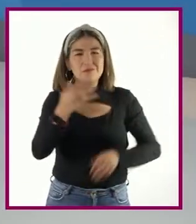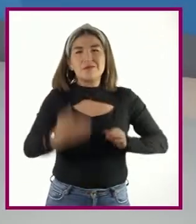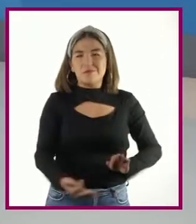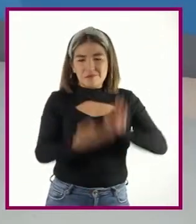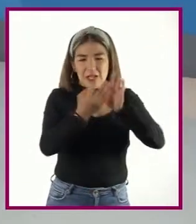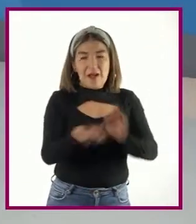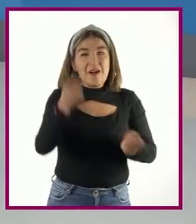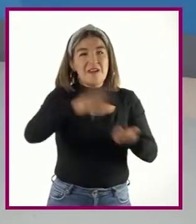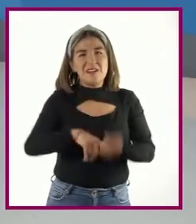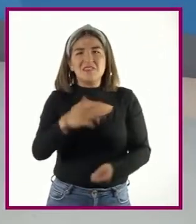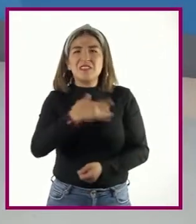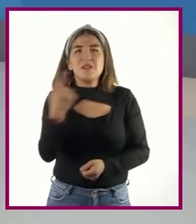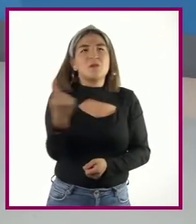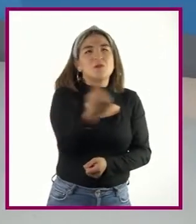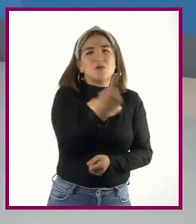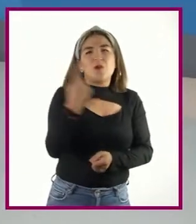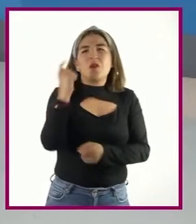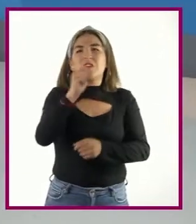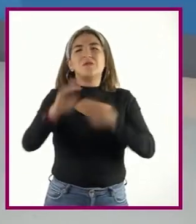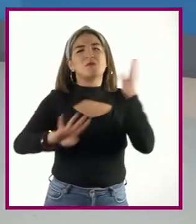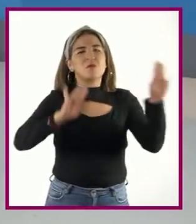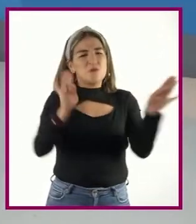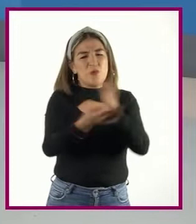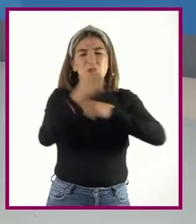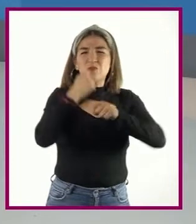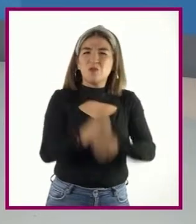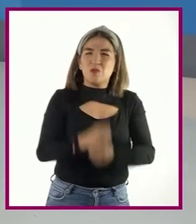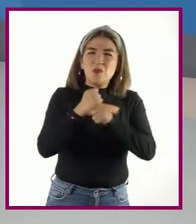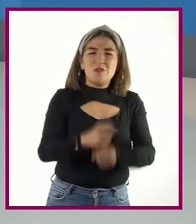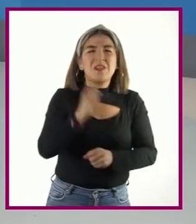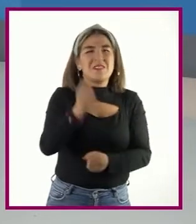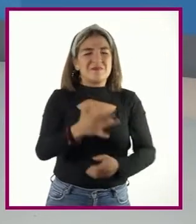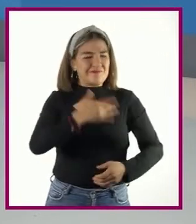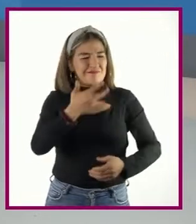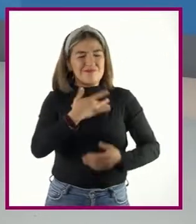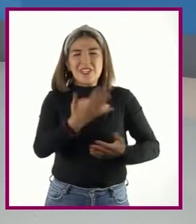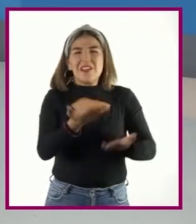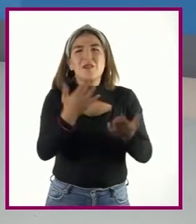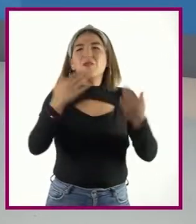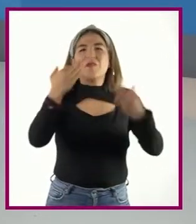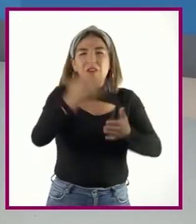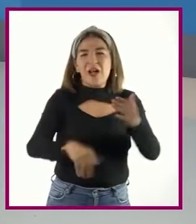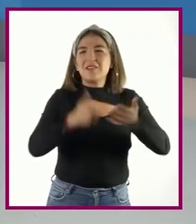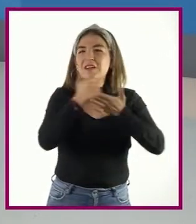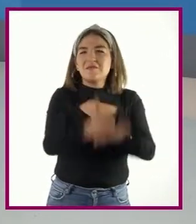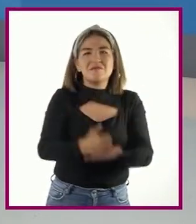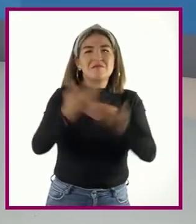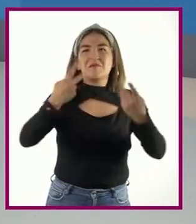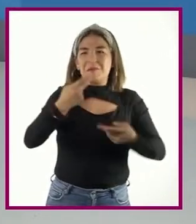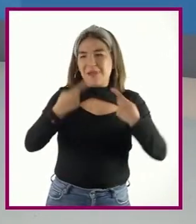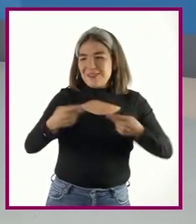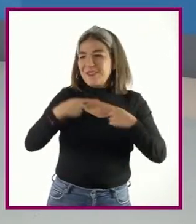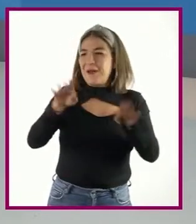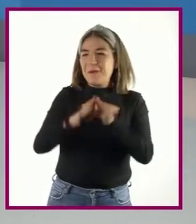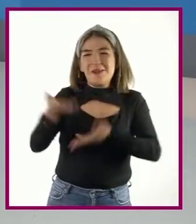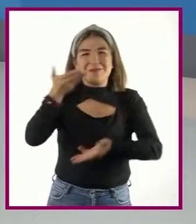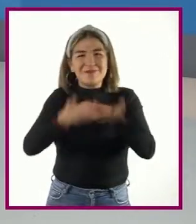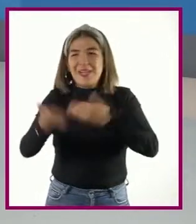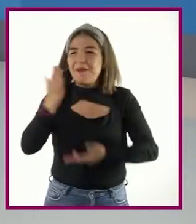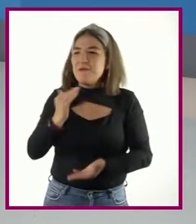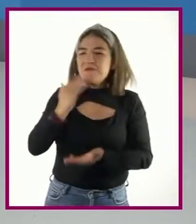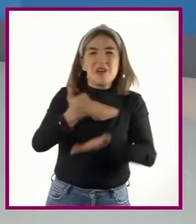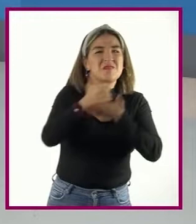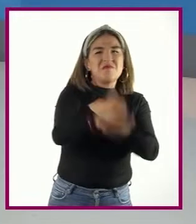en soledad un mundo hostil, frío y deshumanizado, en el que las personas carecen de empatía y en el que